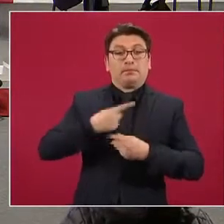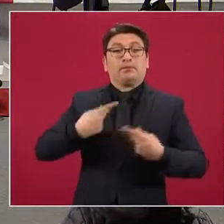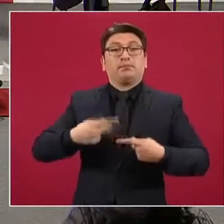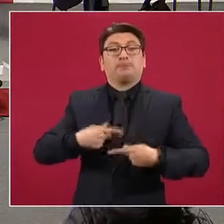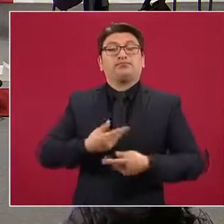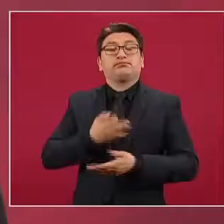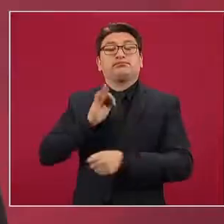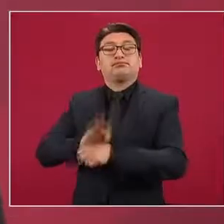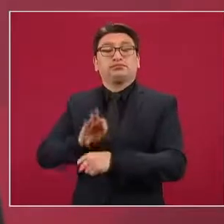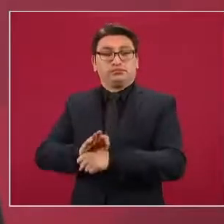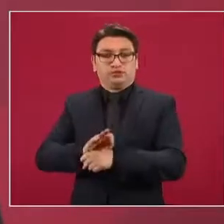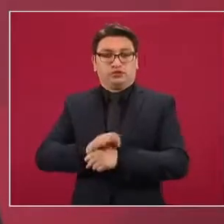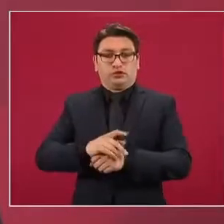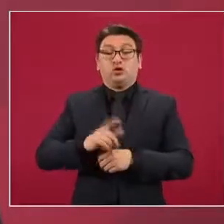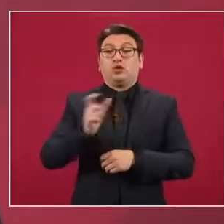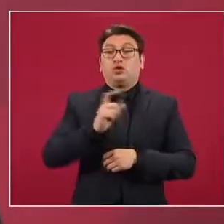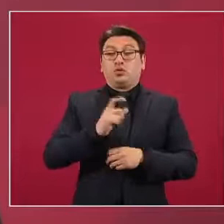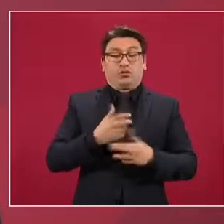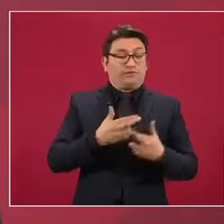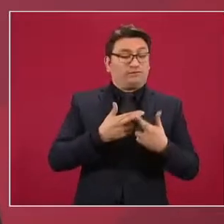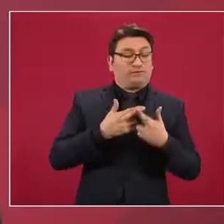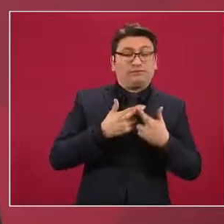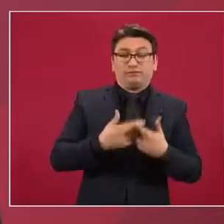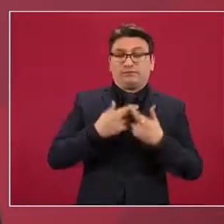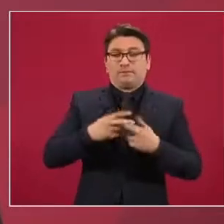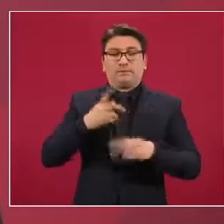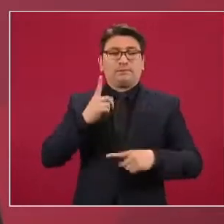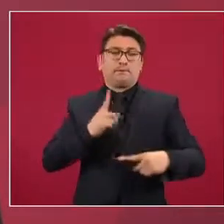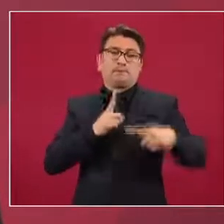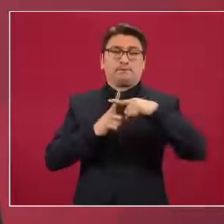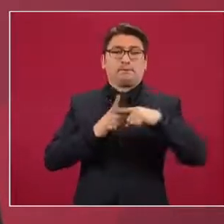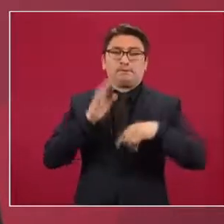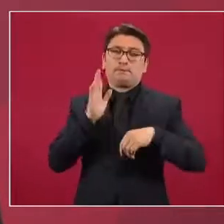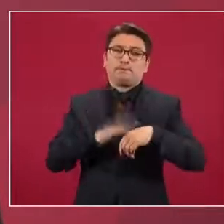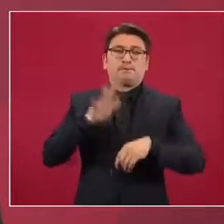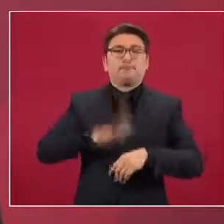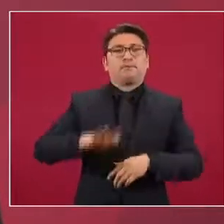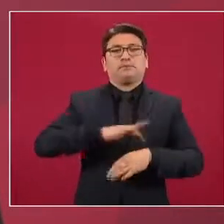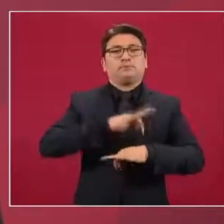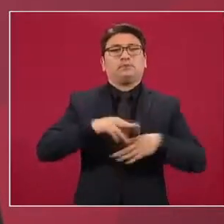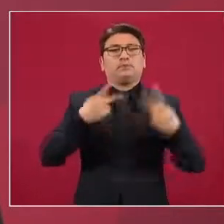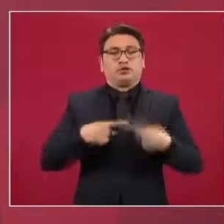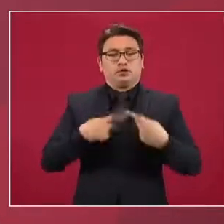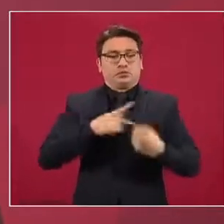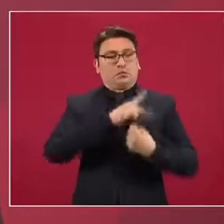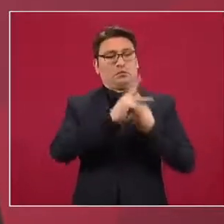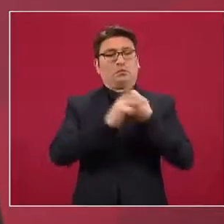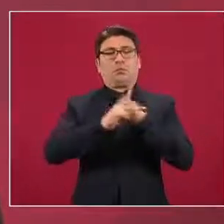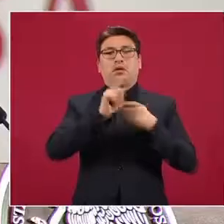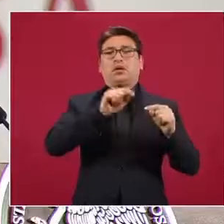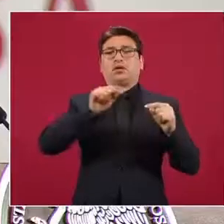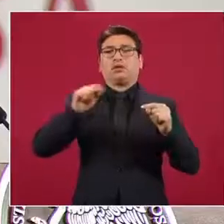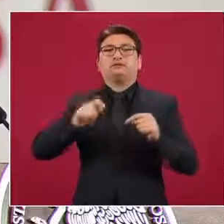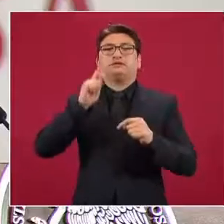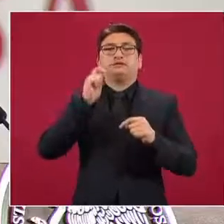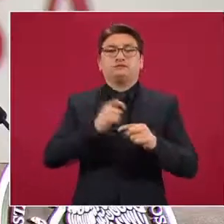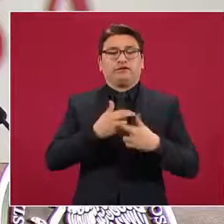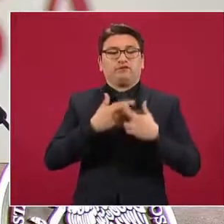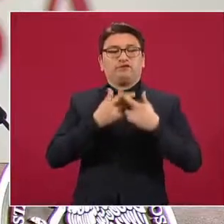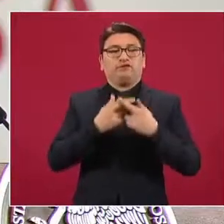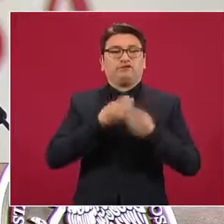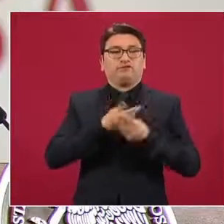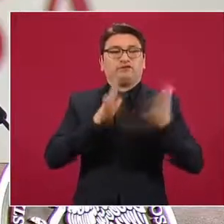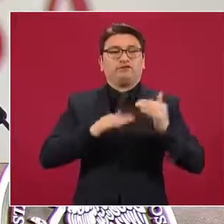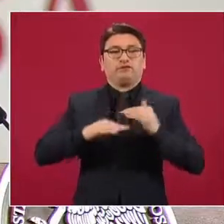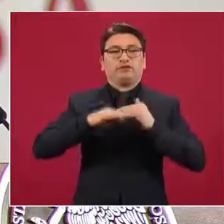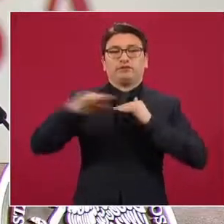riqueza que tiene mayores efectos positivos en la vida de los individuos y de los países es la que está mejor distribuida.